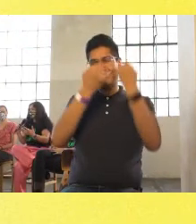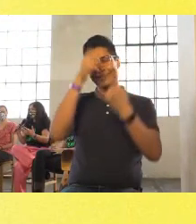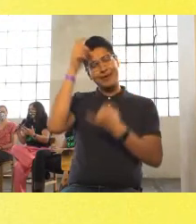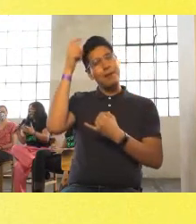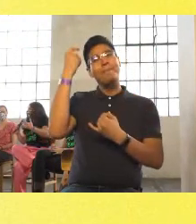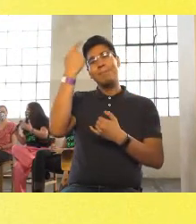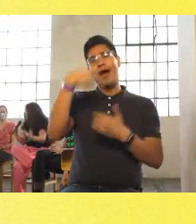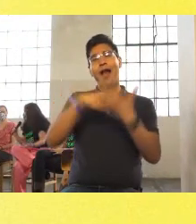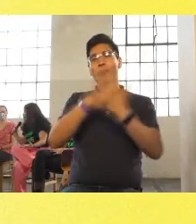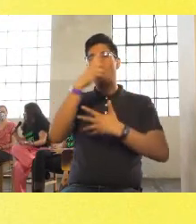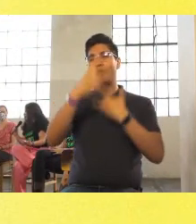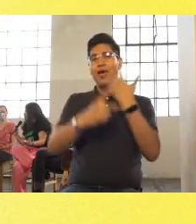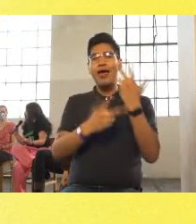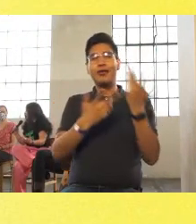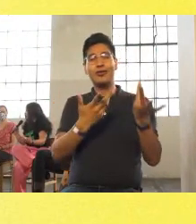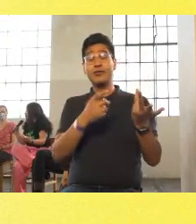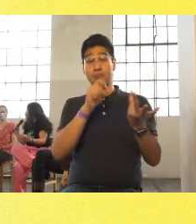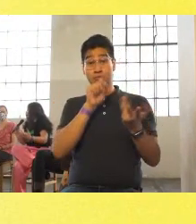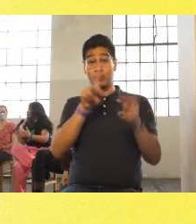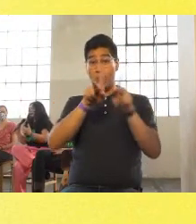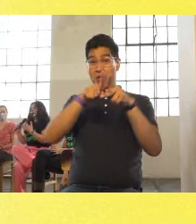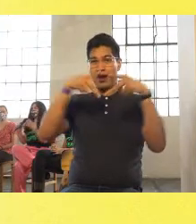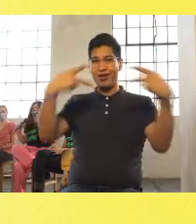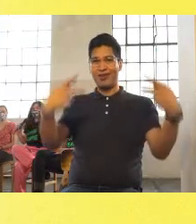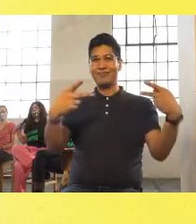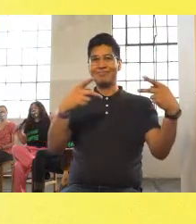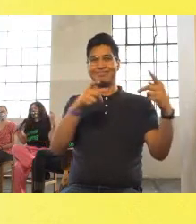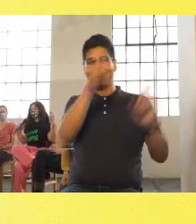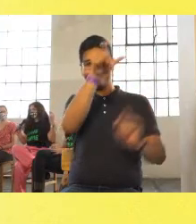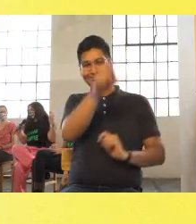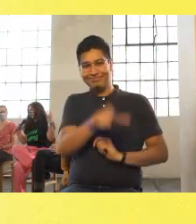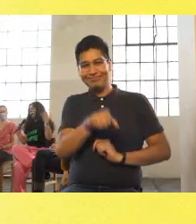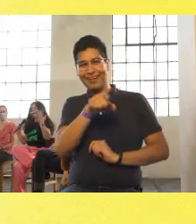salir notas en los periódicos y empezamos